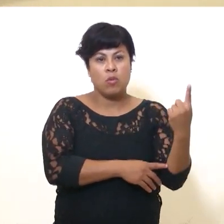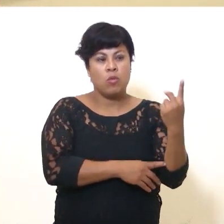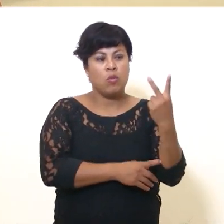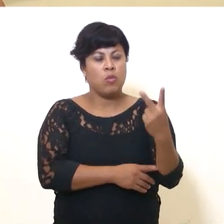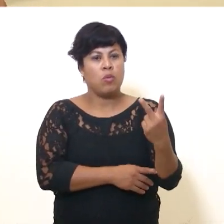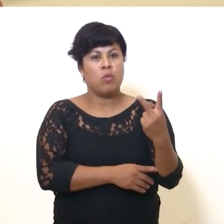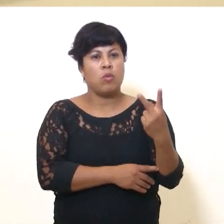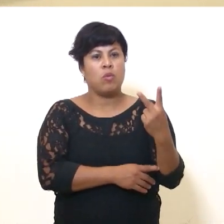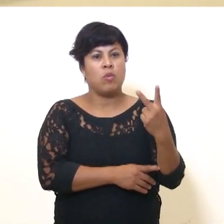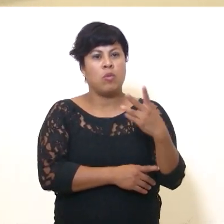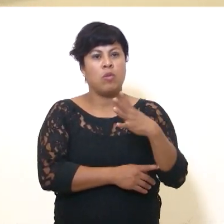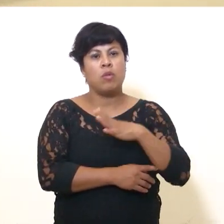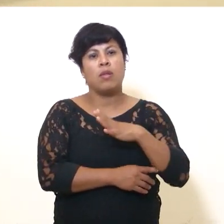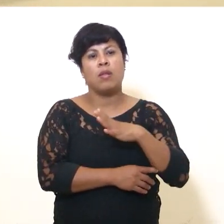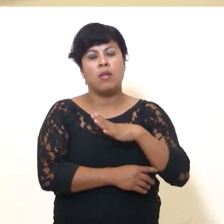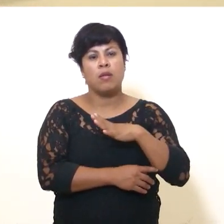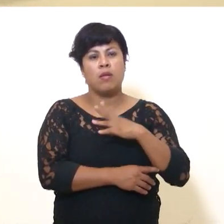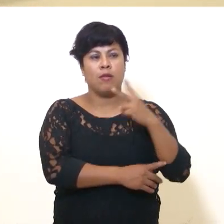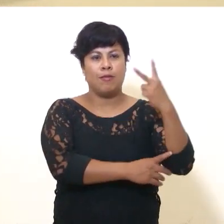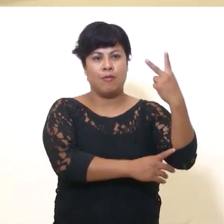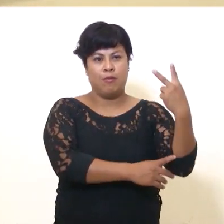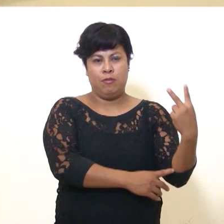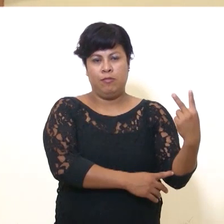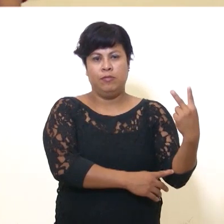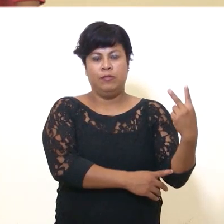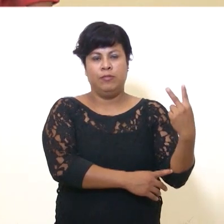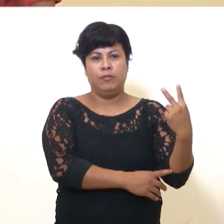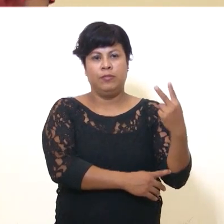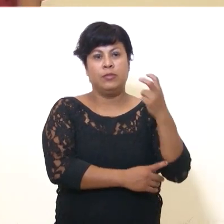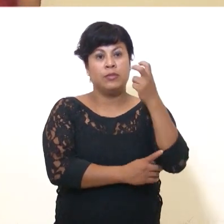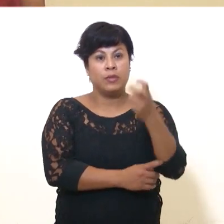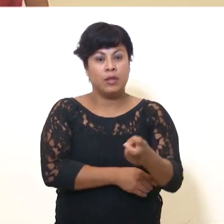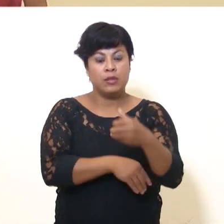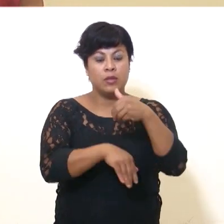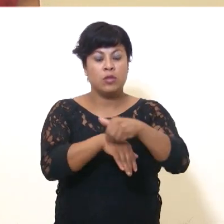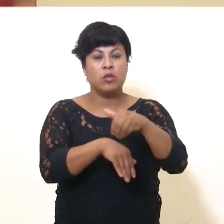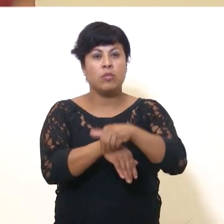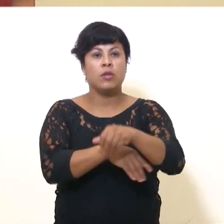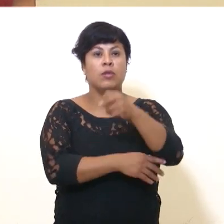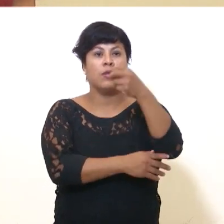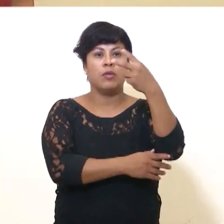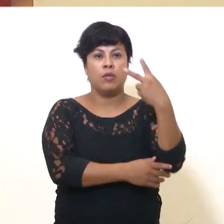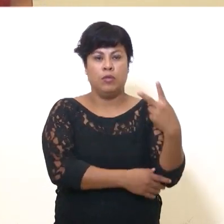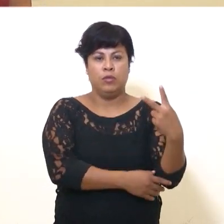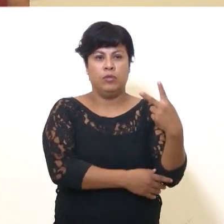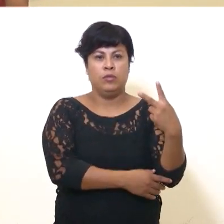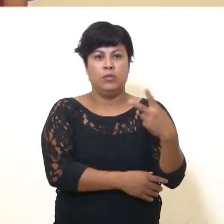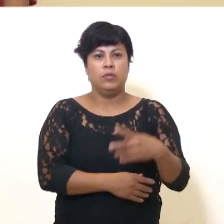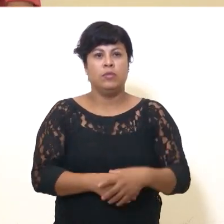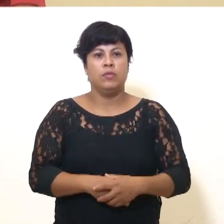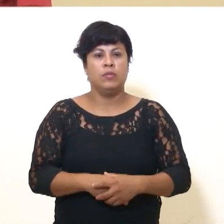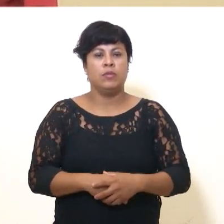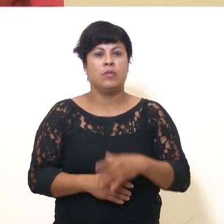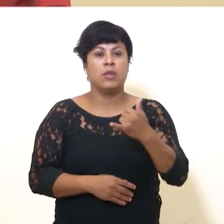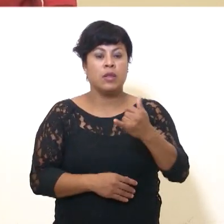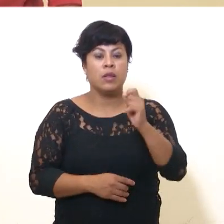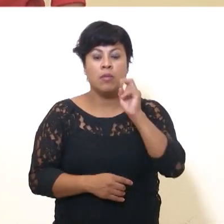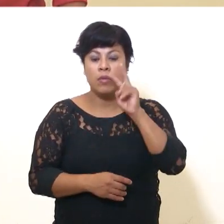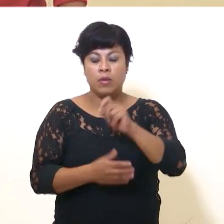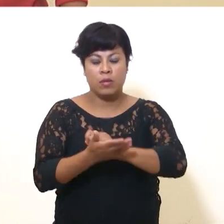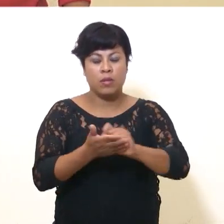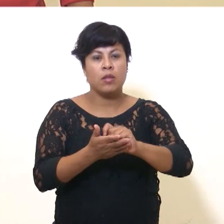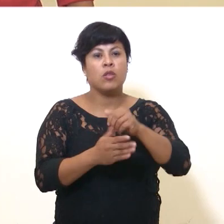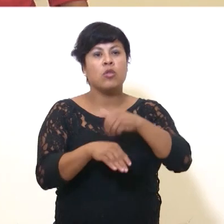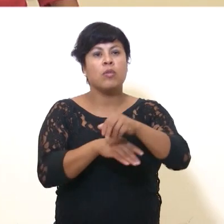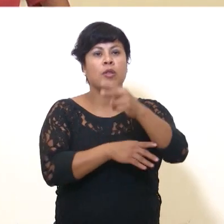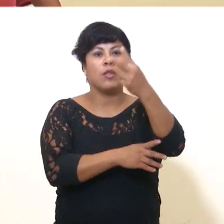acá y mi dedito aquí, hay 2. Este es el número 2. Y lo represento